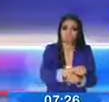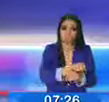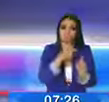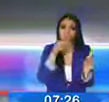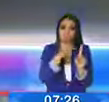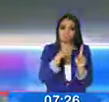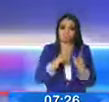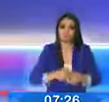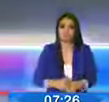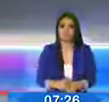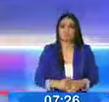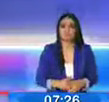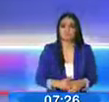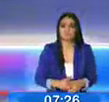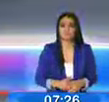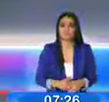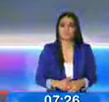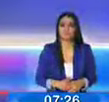comunicado